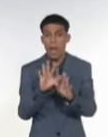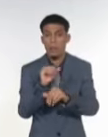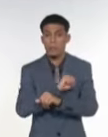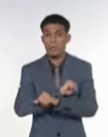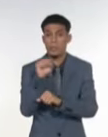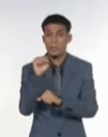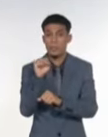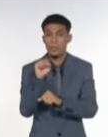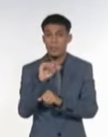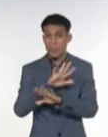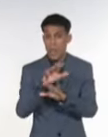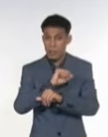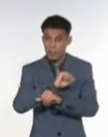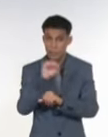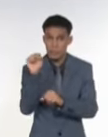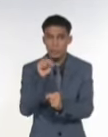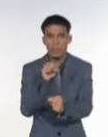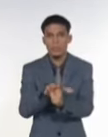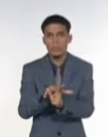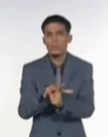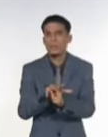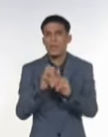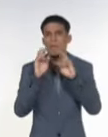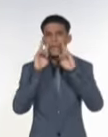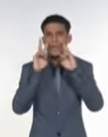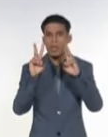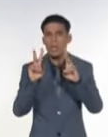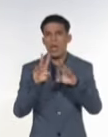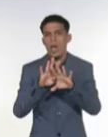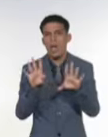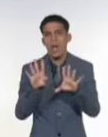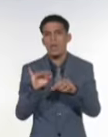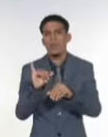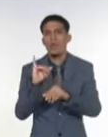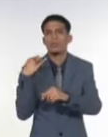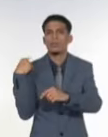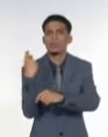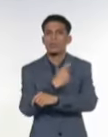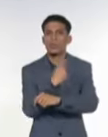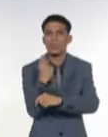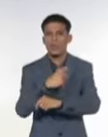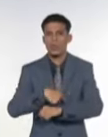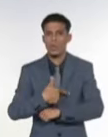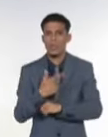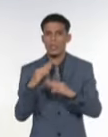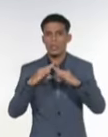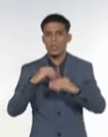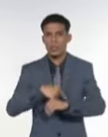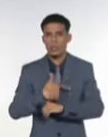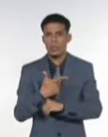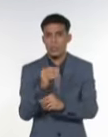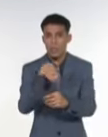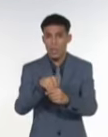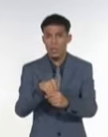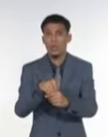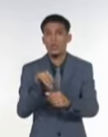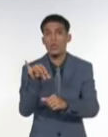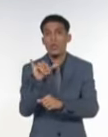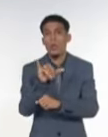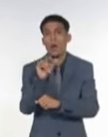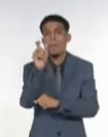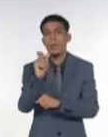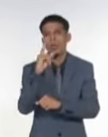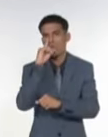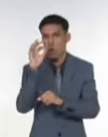empecé una vida en el movimiento artista aficionado, como instructor de arte en una casa de cultura dentro del movimiento artista aficionado, que fue desde la Siempre